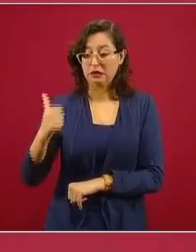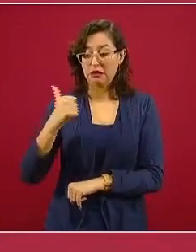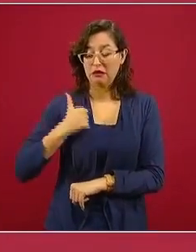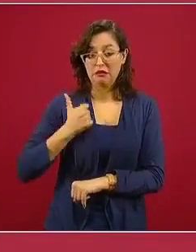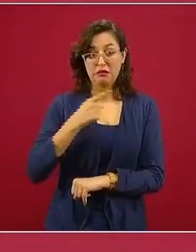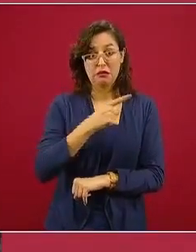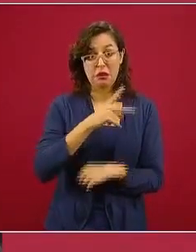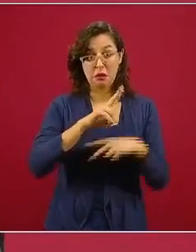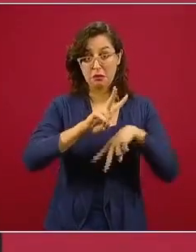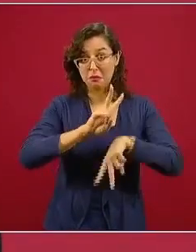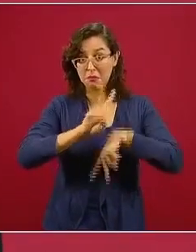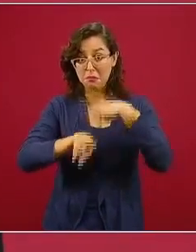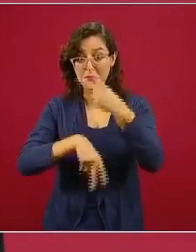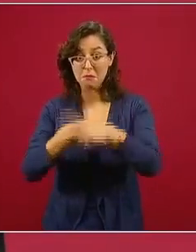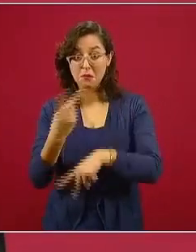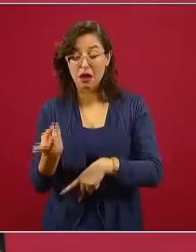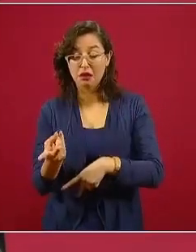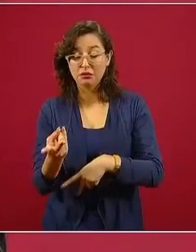asistir,